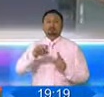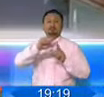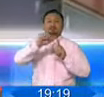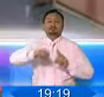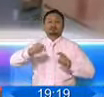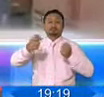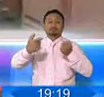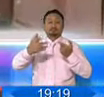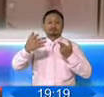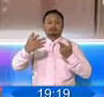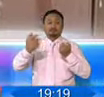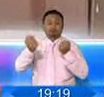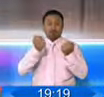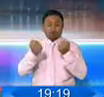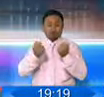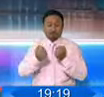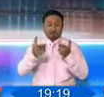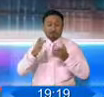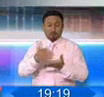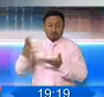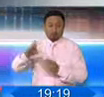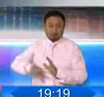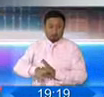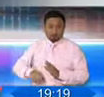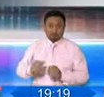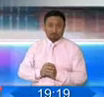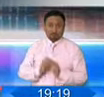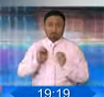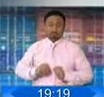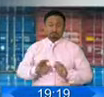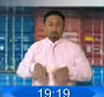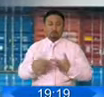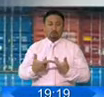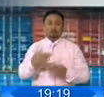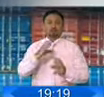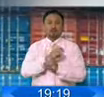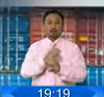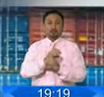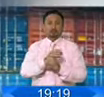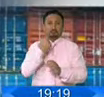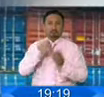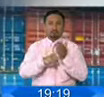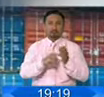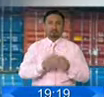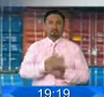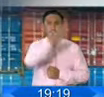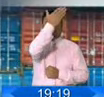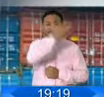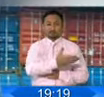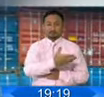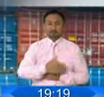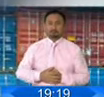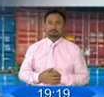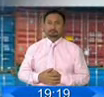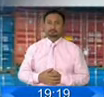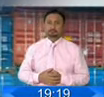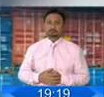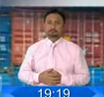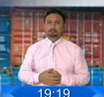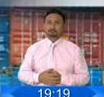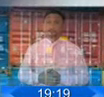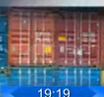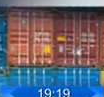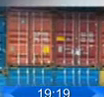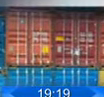de control al contrabando. Con ello se estableció la fórmula para el cálculo, peso neto y la unidad de control